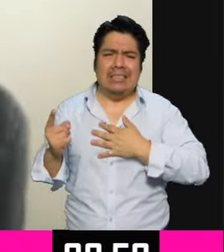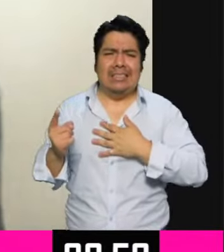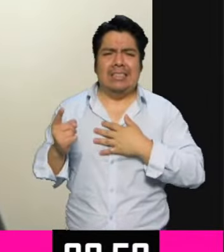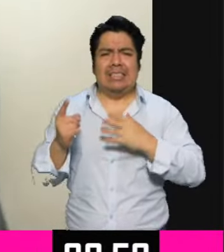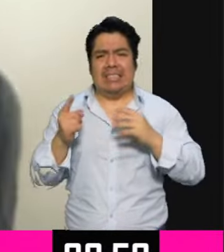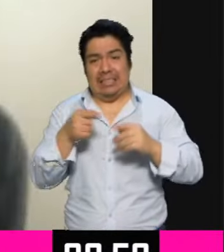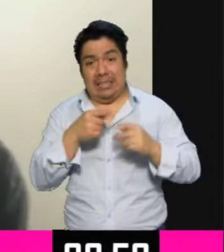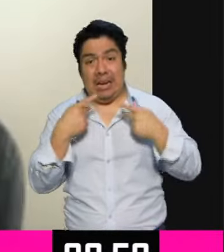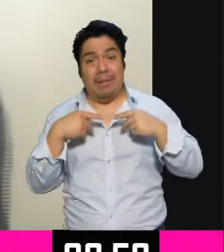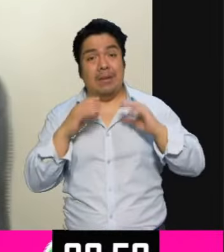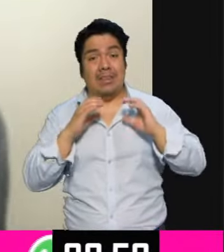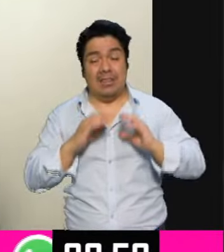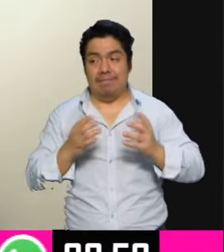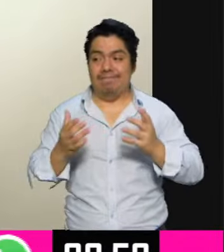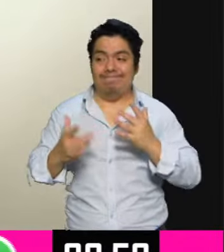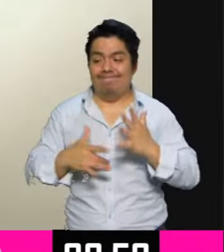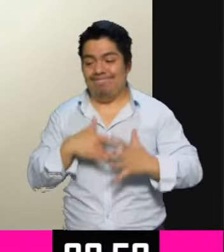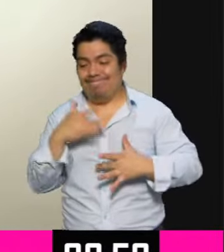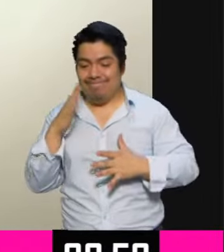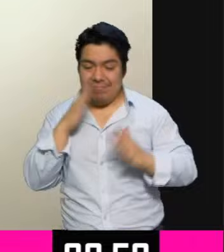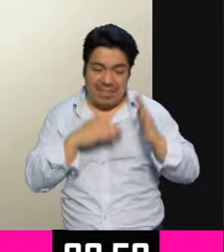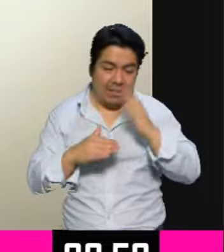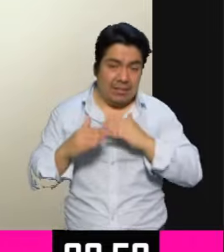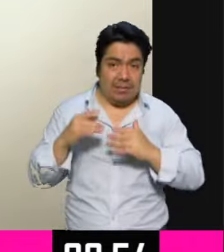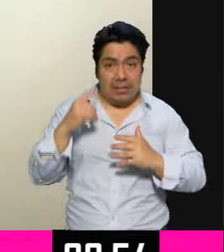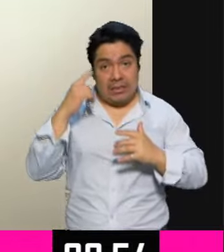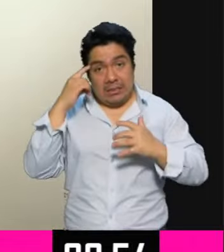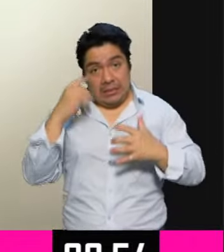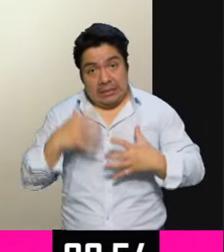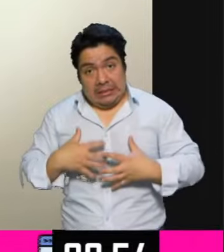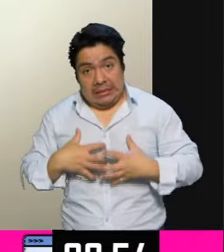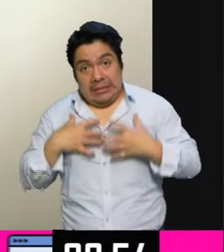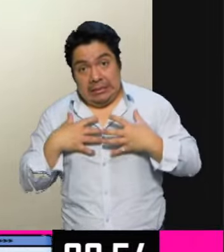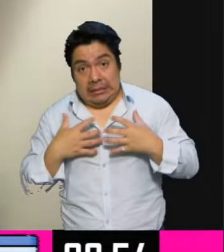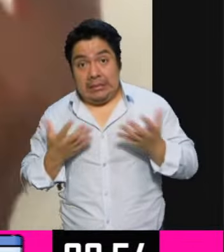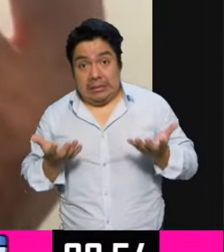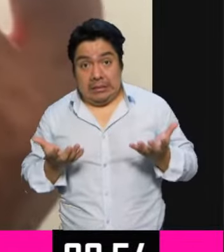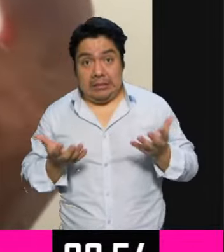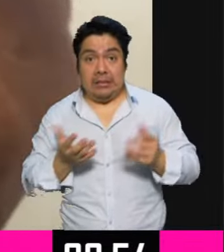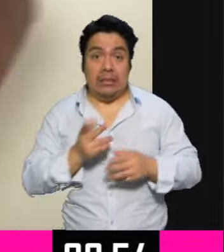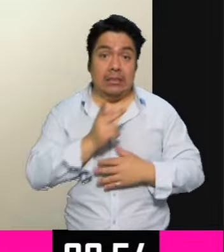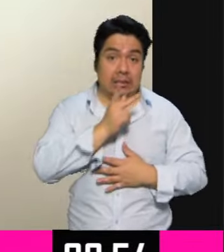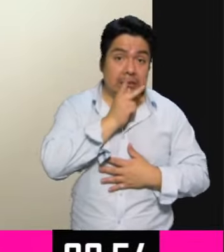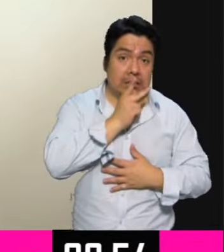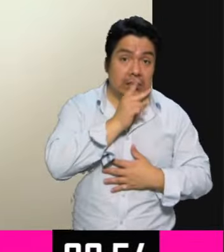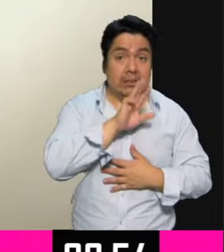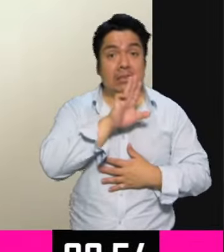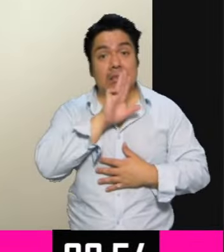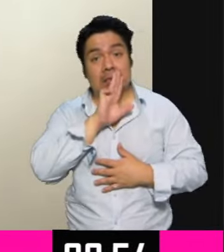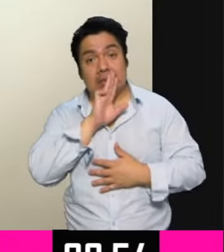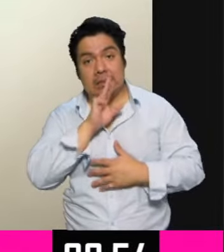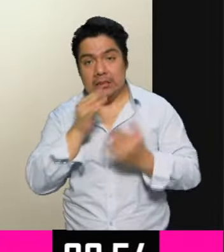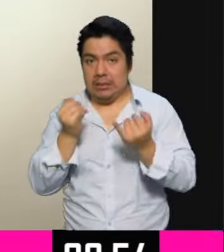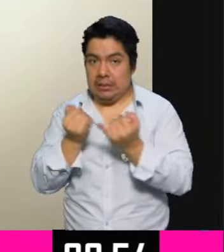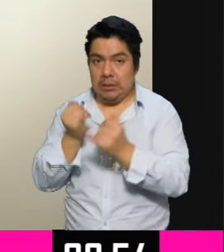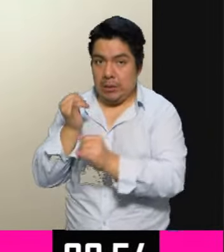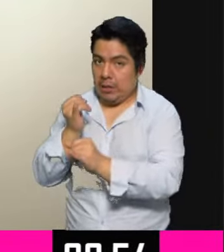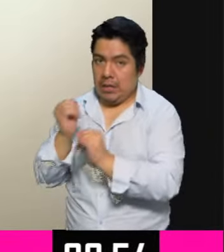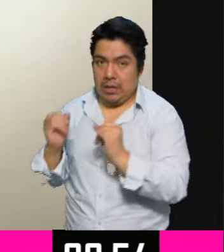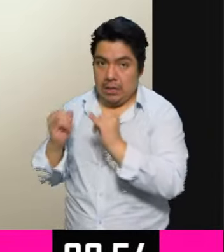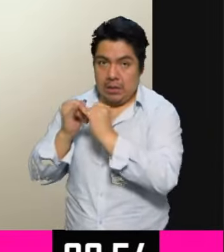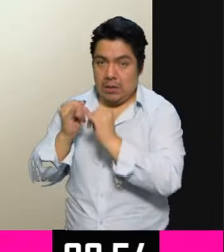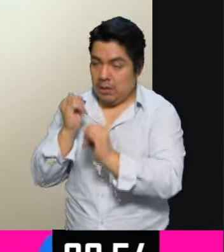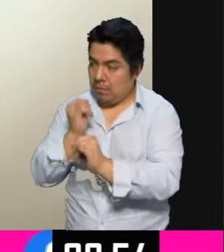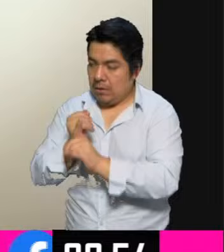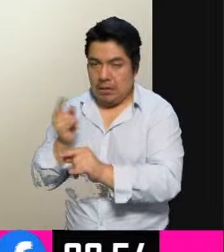a mal vibrar a malviajar y se enoja entiéndase papá entiendas en una institución es igual pero el